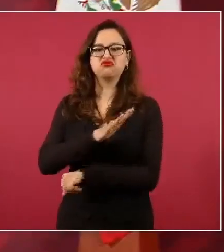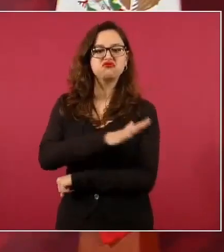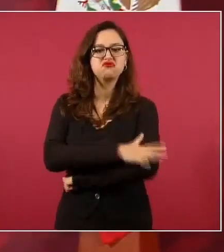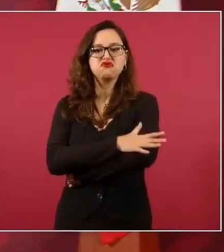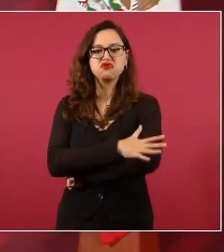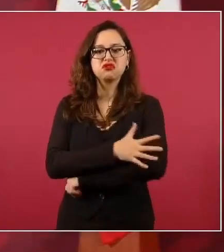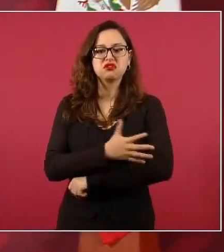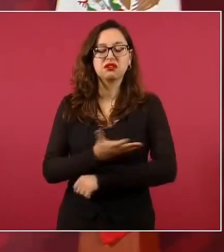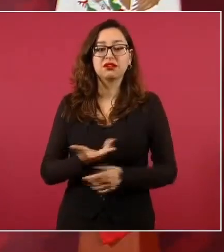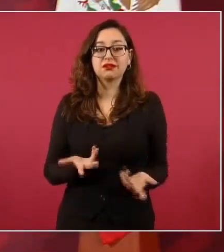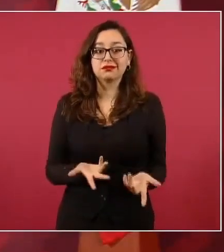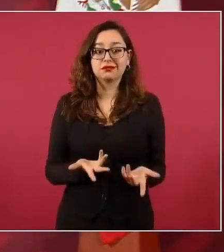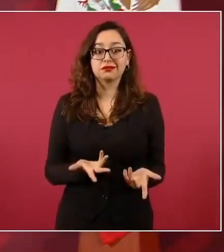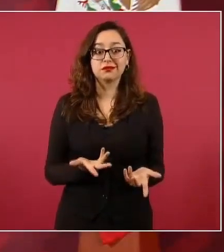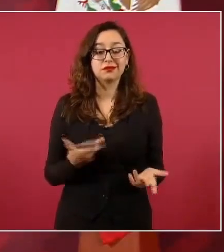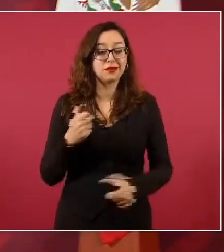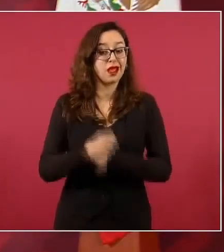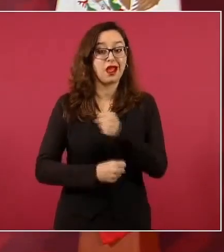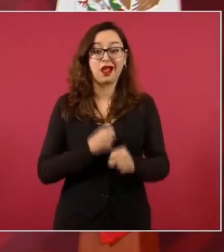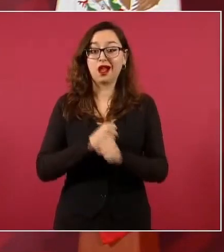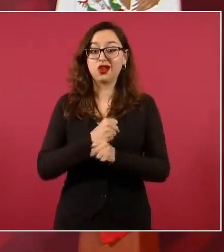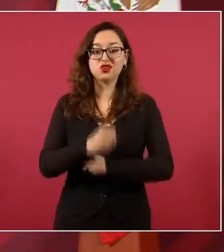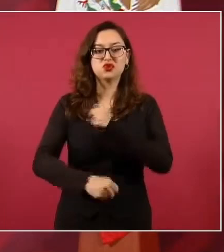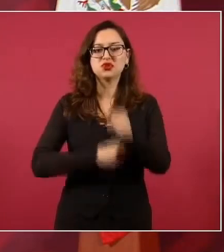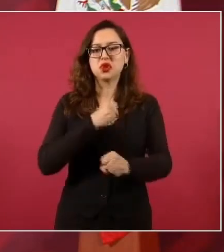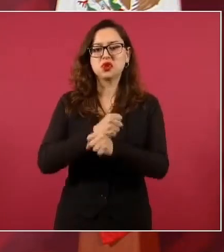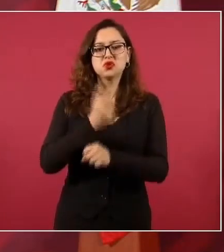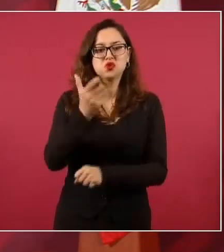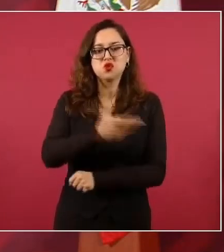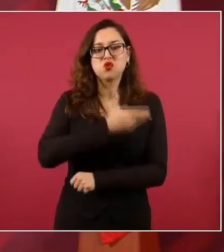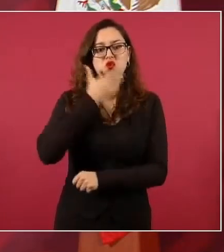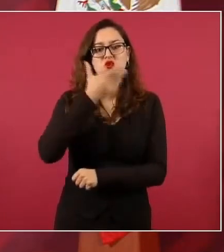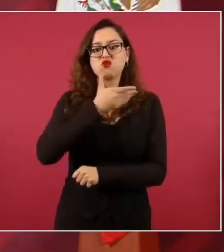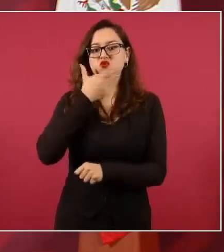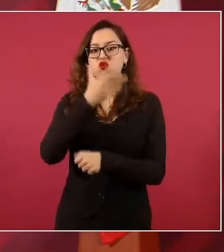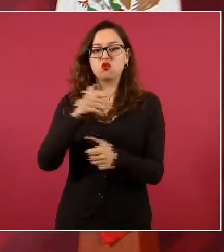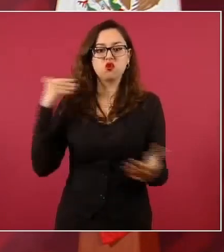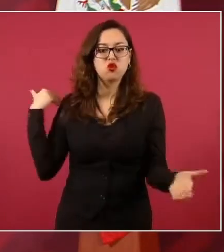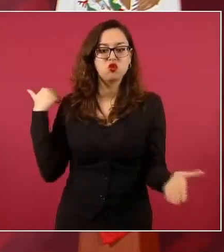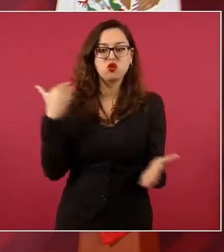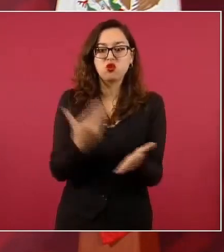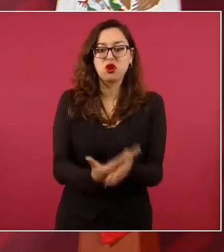mucho tiempo engañaron. Entonces ahora es